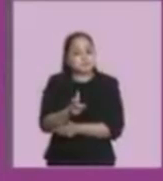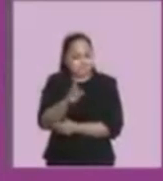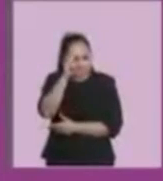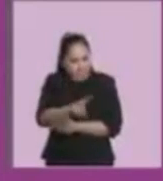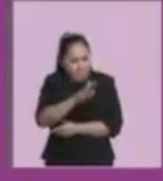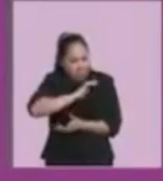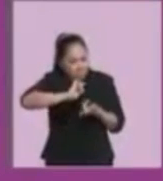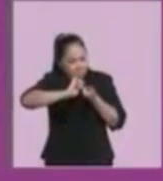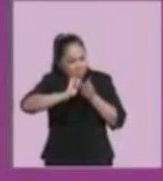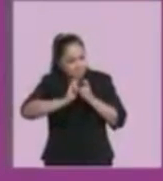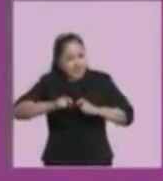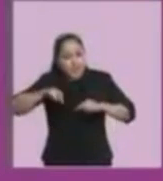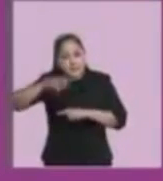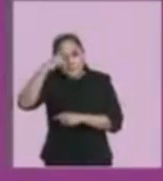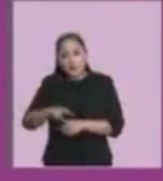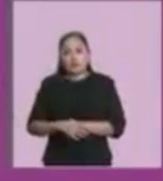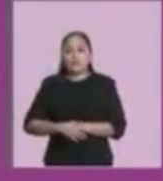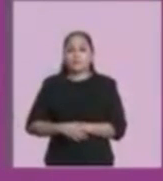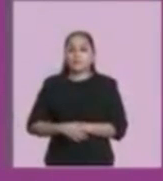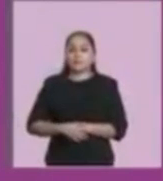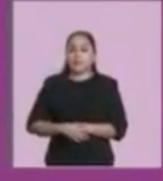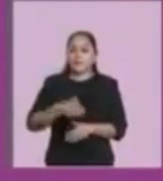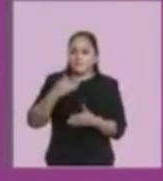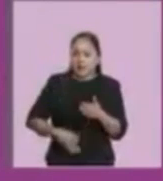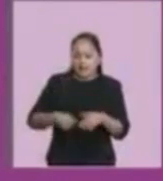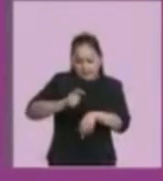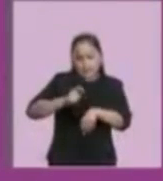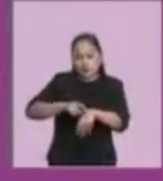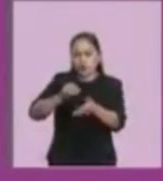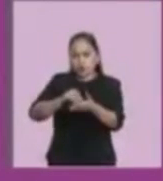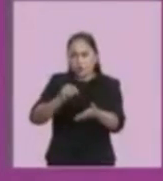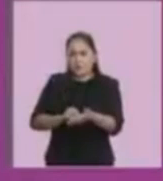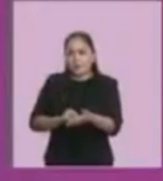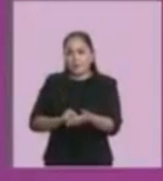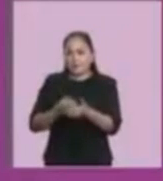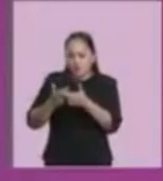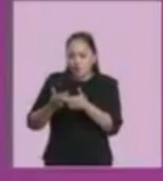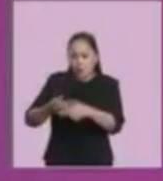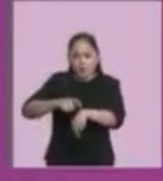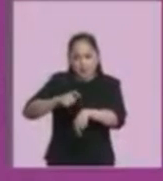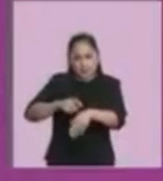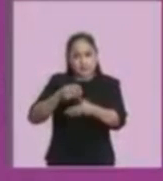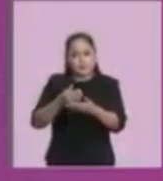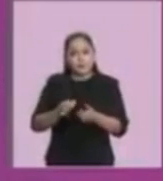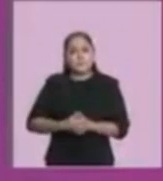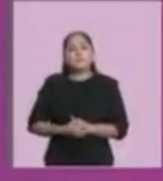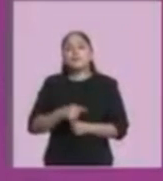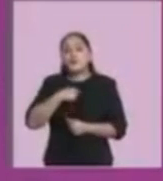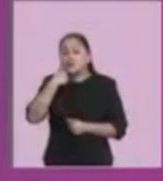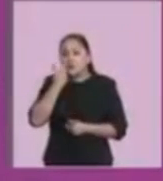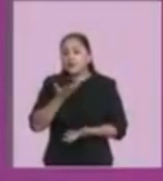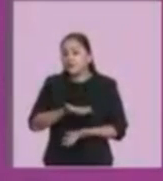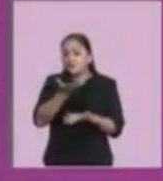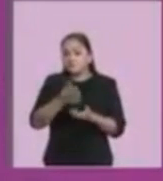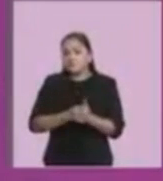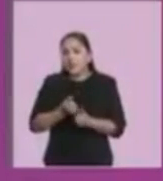cambien en el país. Y termino, me falta tiempo, me queda tiempo diciendo de